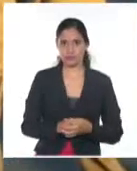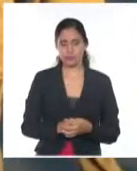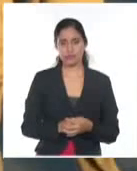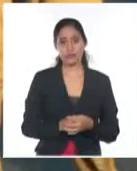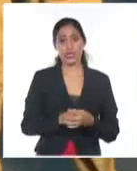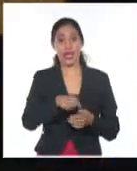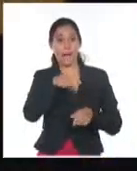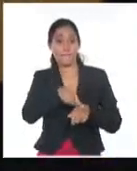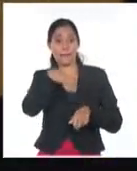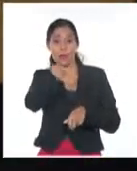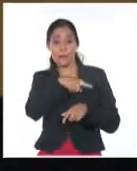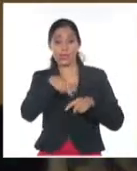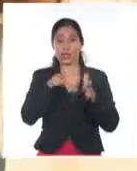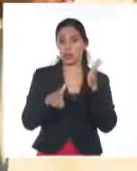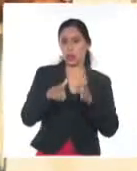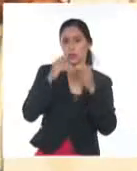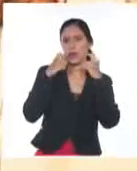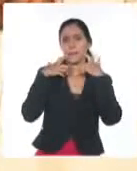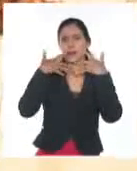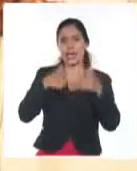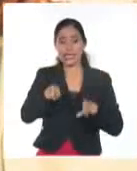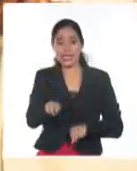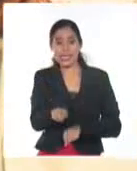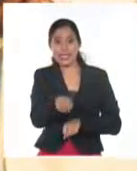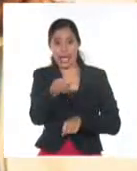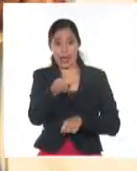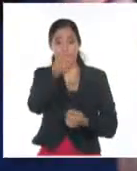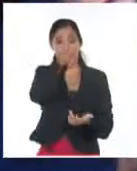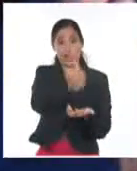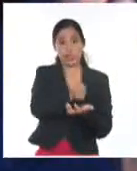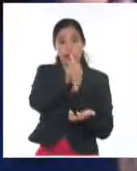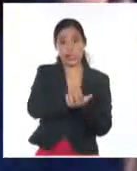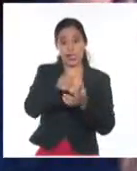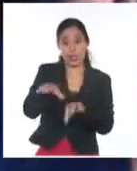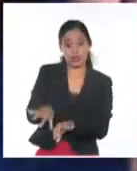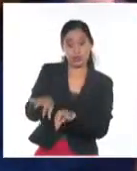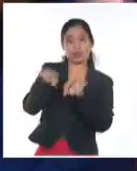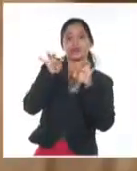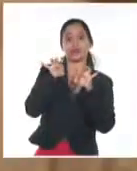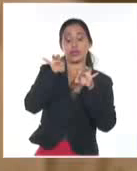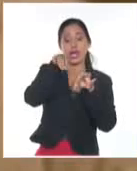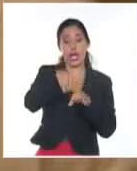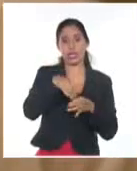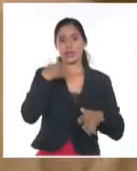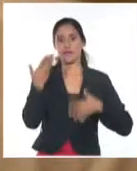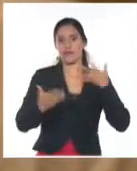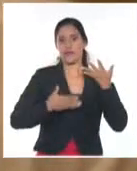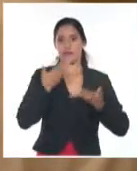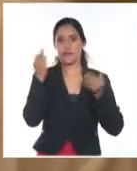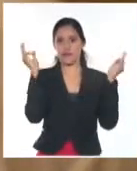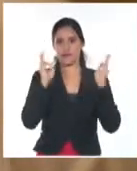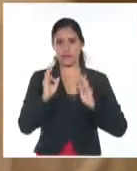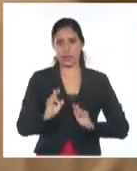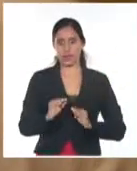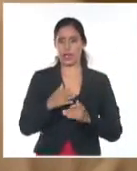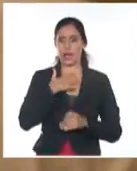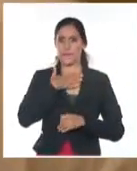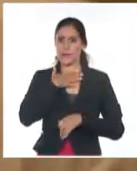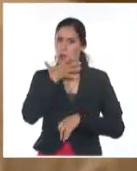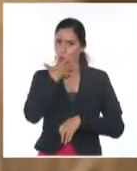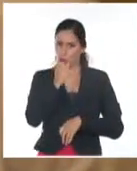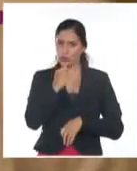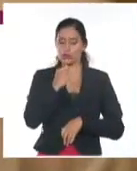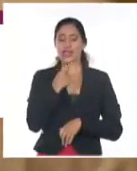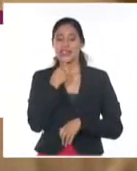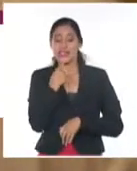la entrega de la llave de la ciudad a la delegación invitada de honor en la Fiesta del Fuego. Mas me gustaría de trazer algo también, que es la